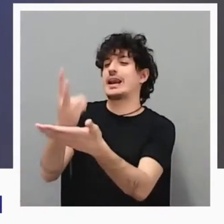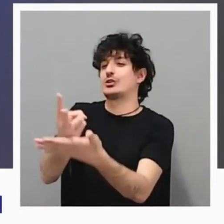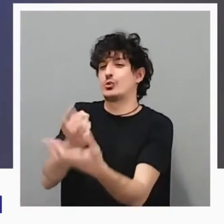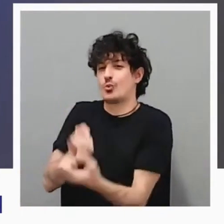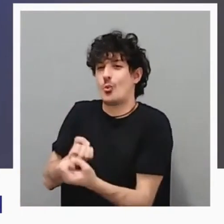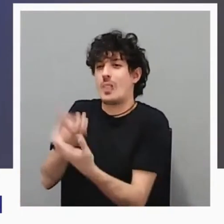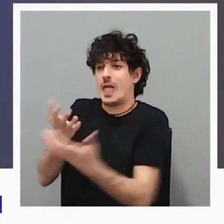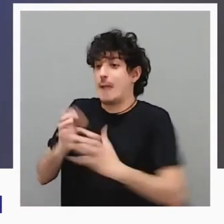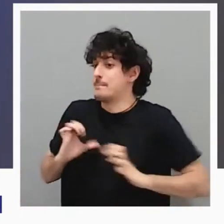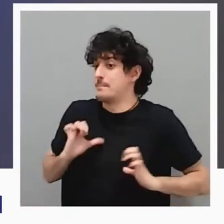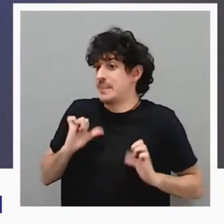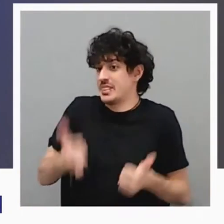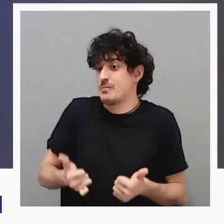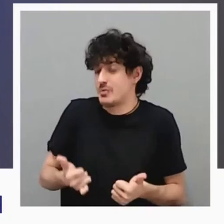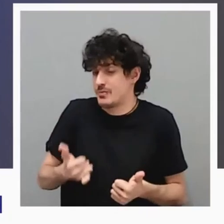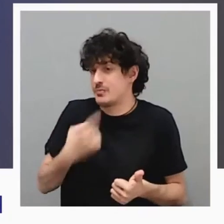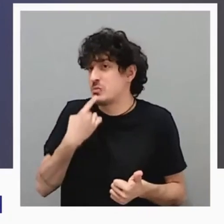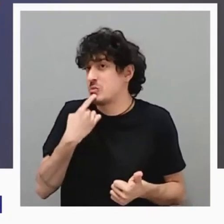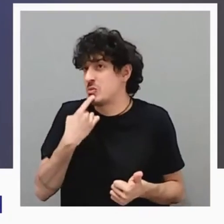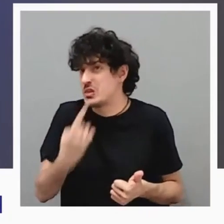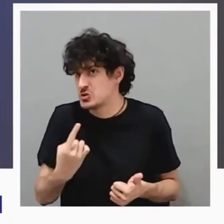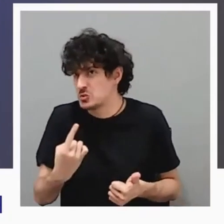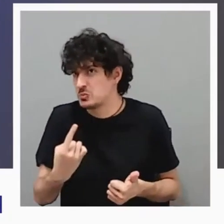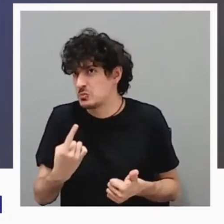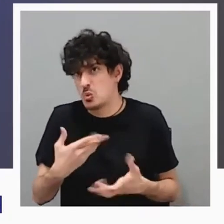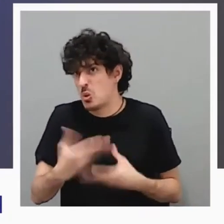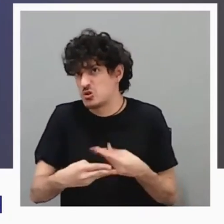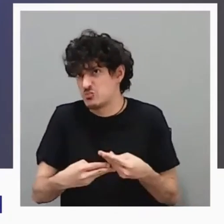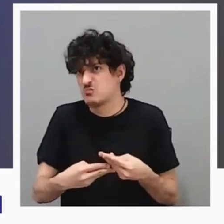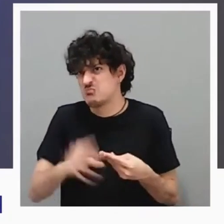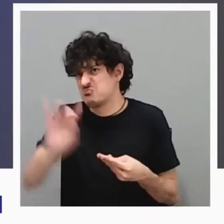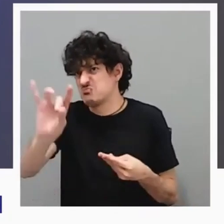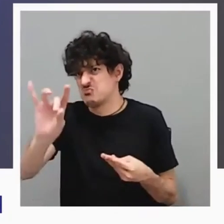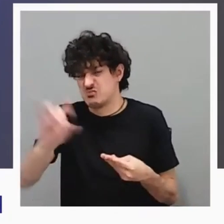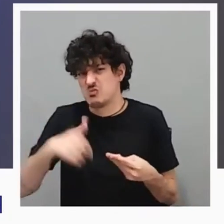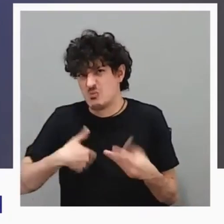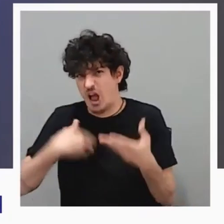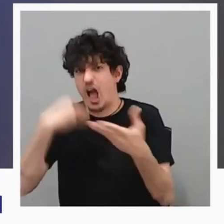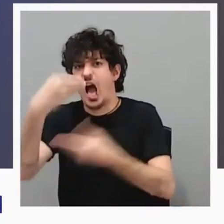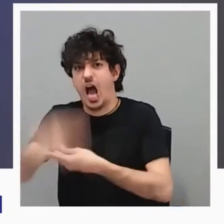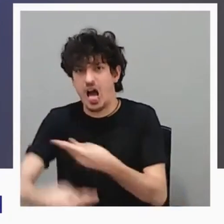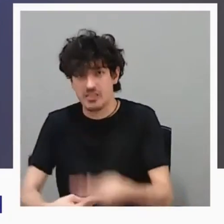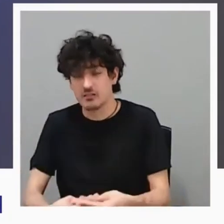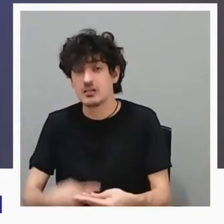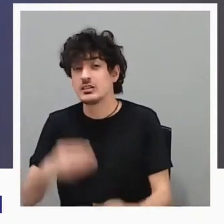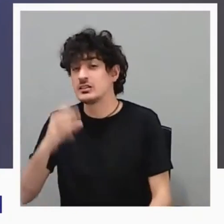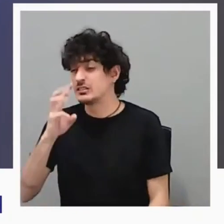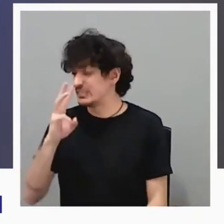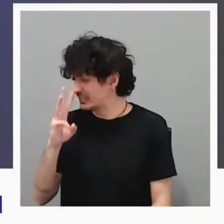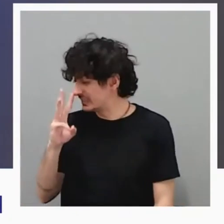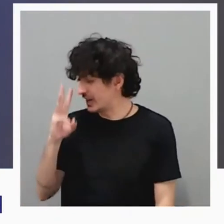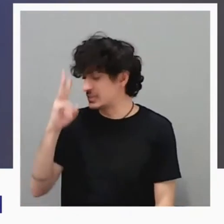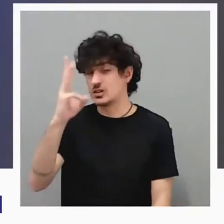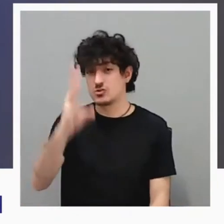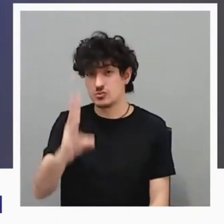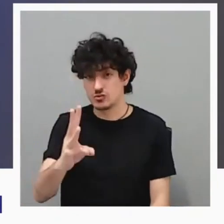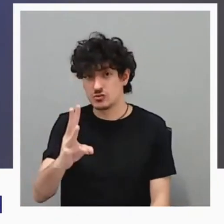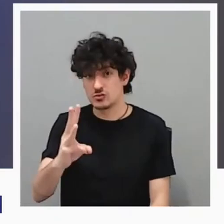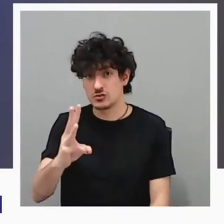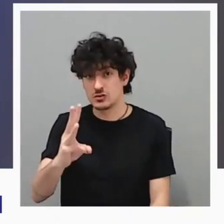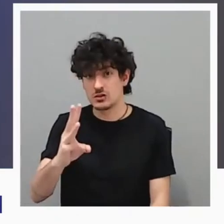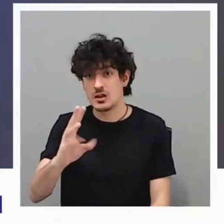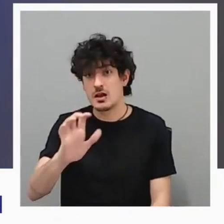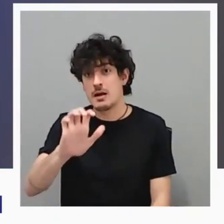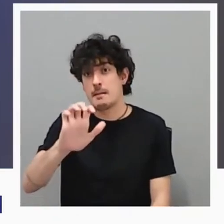lo he hecho, pero sí lo voy a hacer. En estos 3 años en los que Lab Magallanes Elcano ha tenido un enorme acierto con el